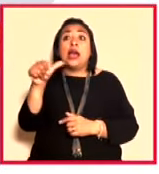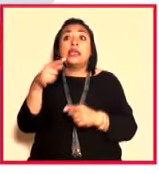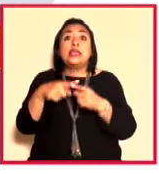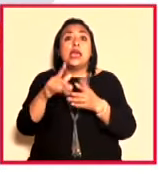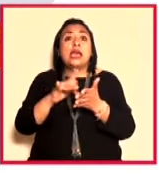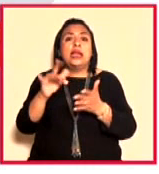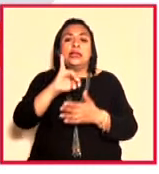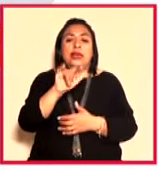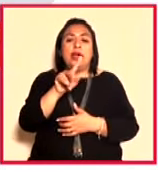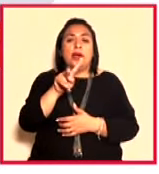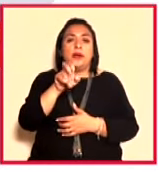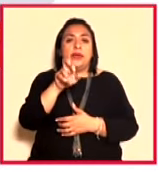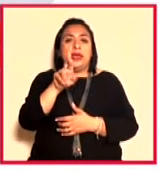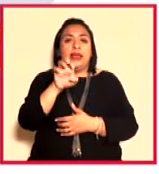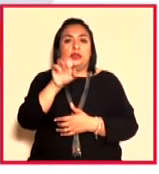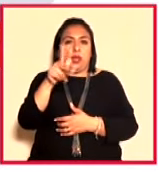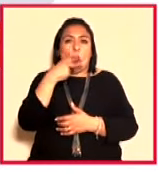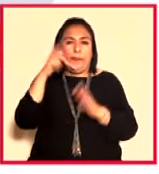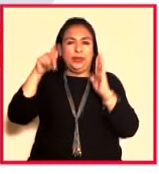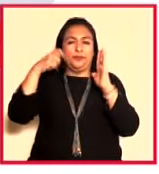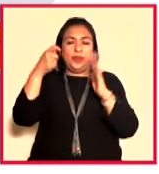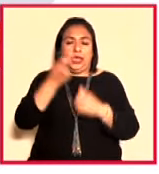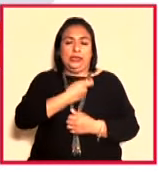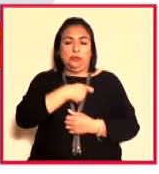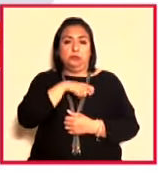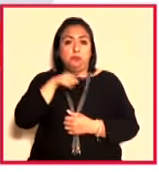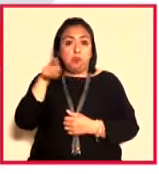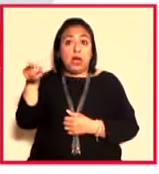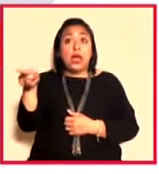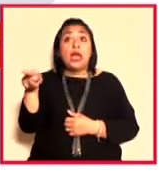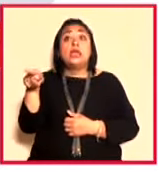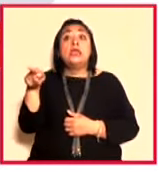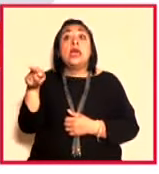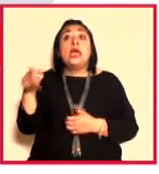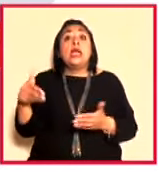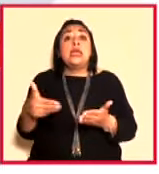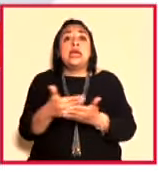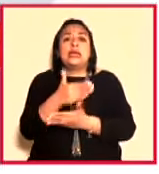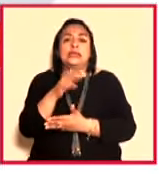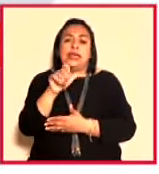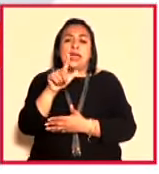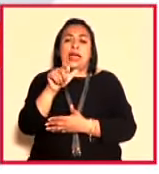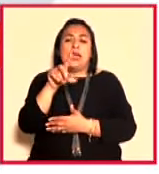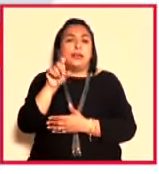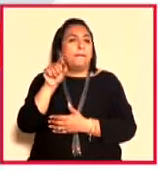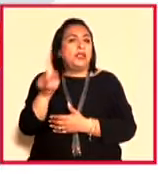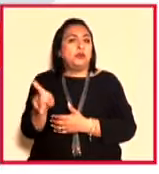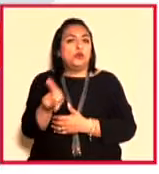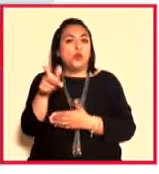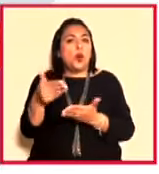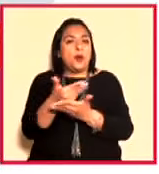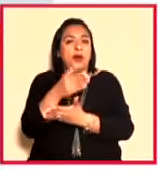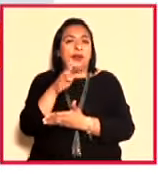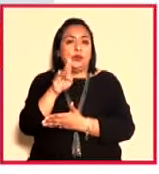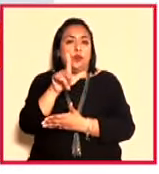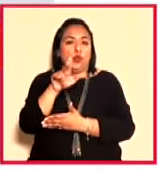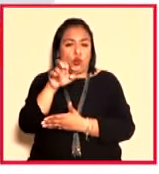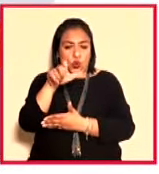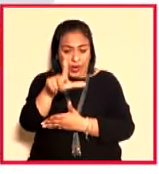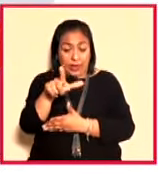Javier Espada, un cineasta español que es oriundo de Calanda, el mismo pueblo de donde nació Luis Buñuel. Y él